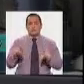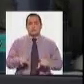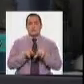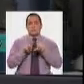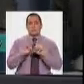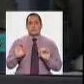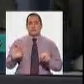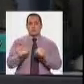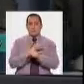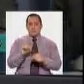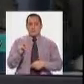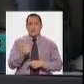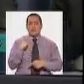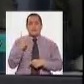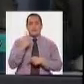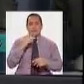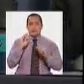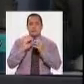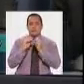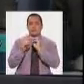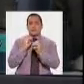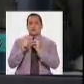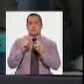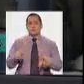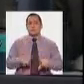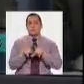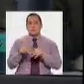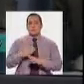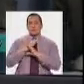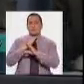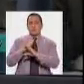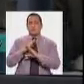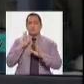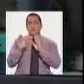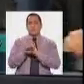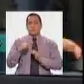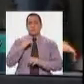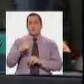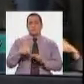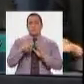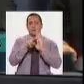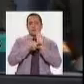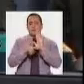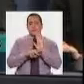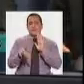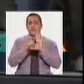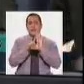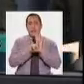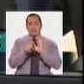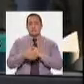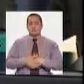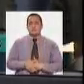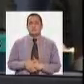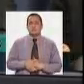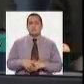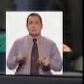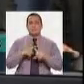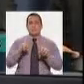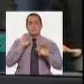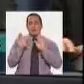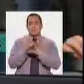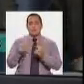obtenido ilícitamente, es decir, reñido, que va contra las normas legales, sin que